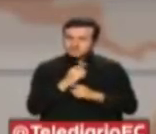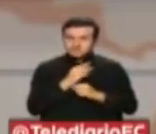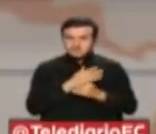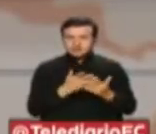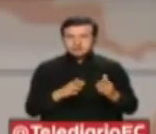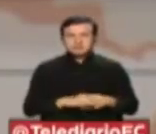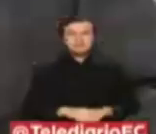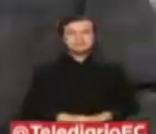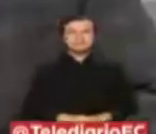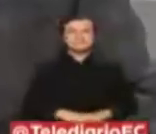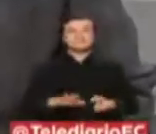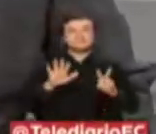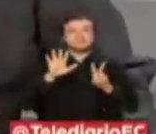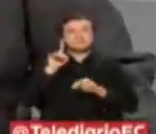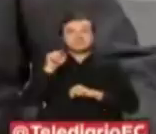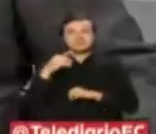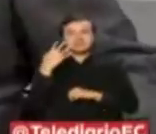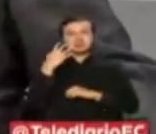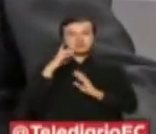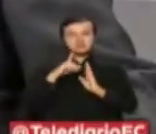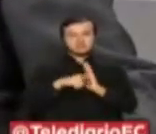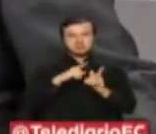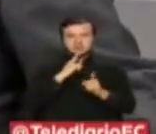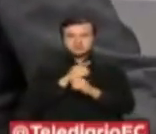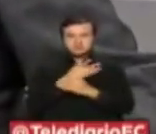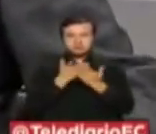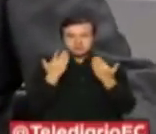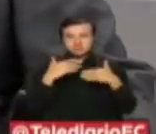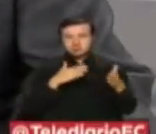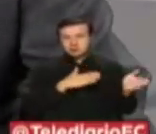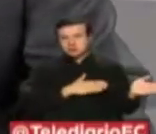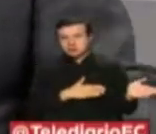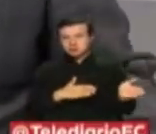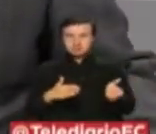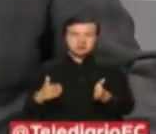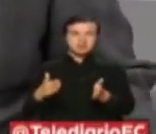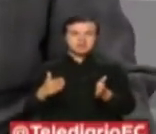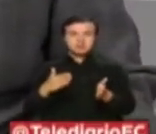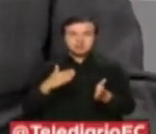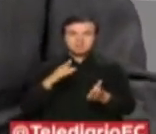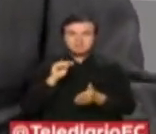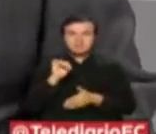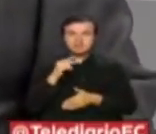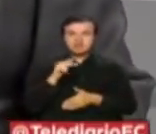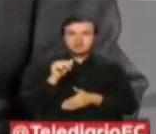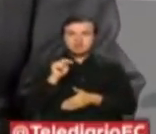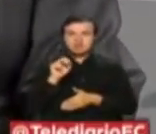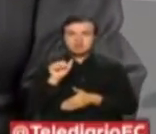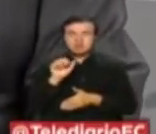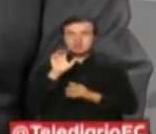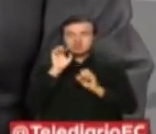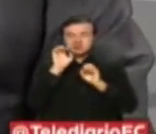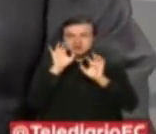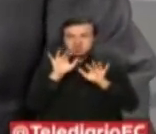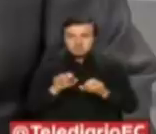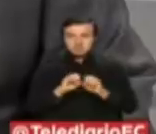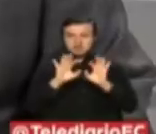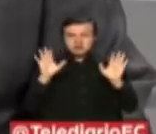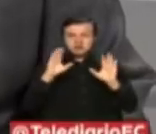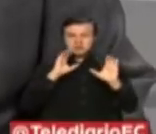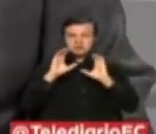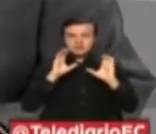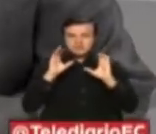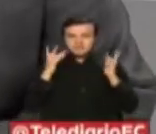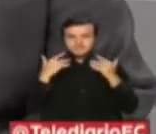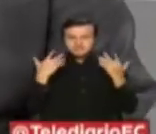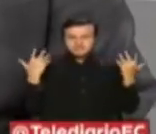eficaz 7 de la mañana 15 minutos gracias por aceptar la invitación es del programa andrés michelena secretario general de comunicación esta mañana